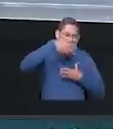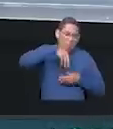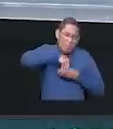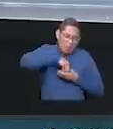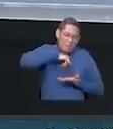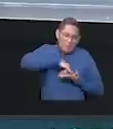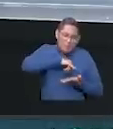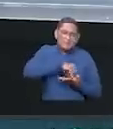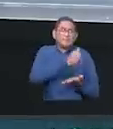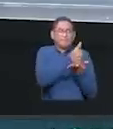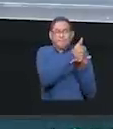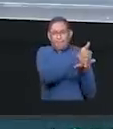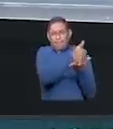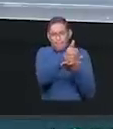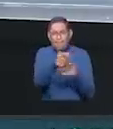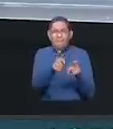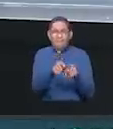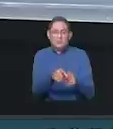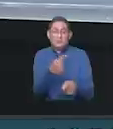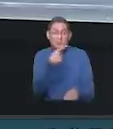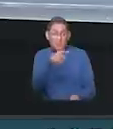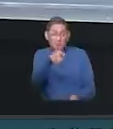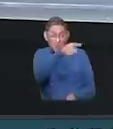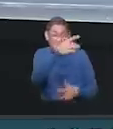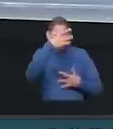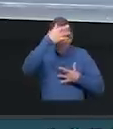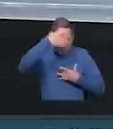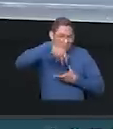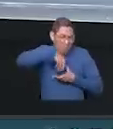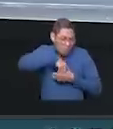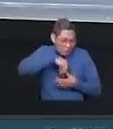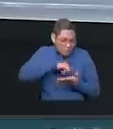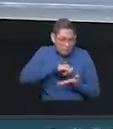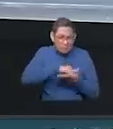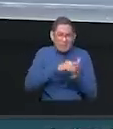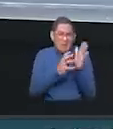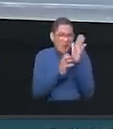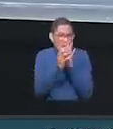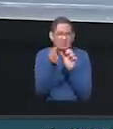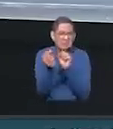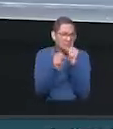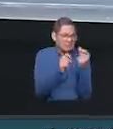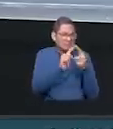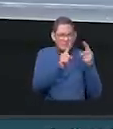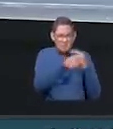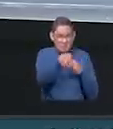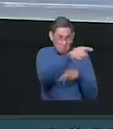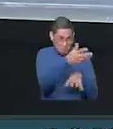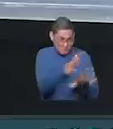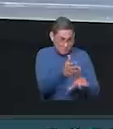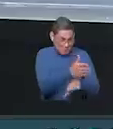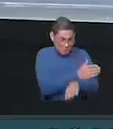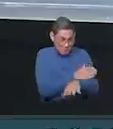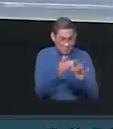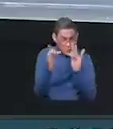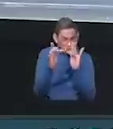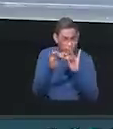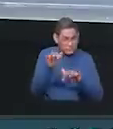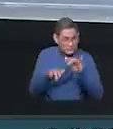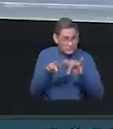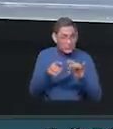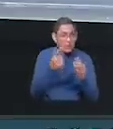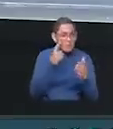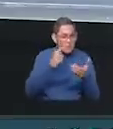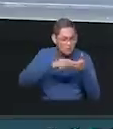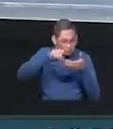importante que todos aquellos pacientes crónicos que se hayan anotado que hayan sacado sus citas estén pendiente de su celular